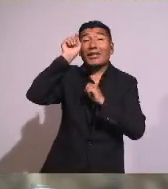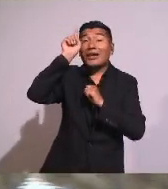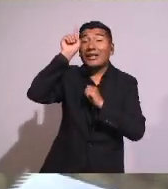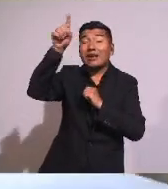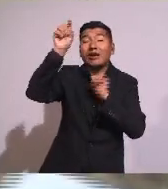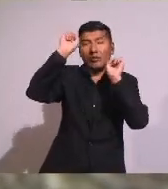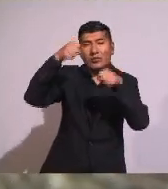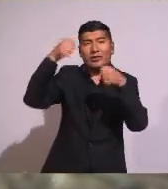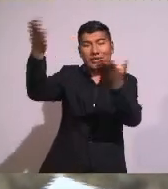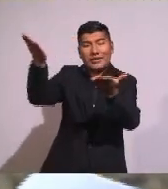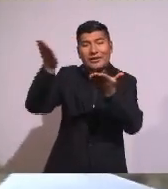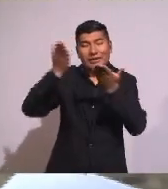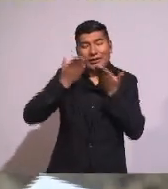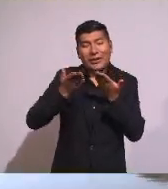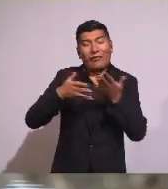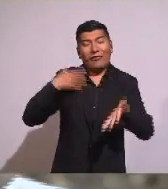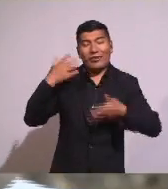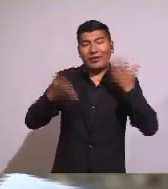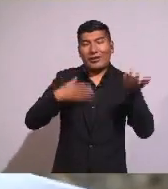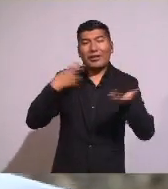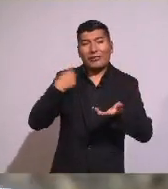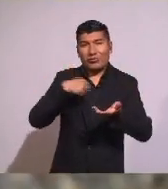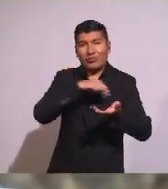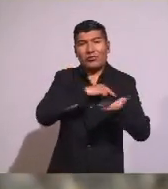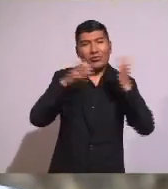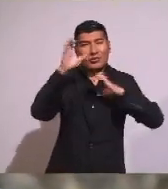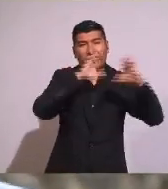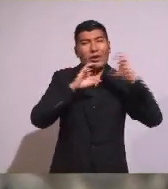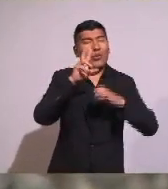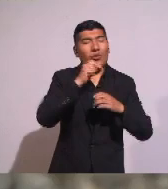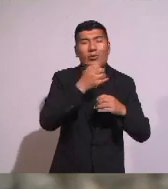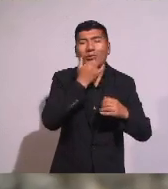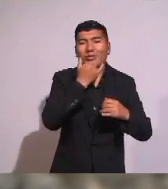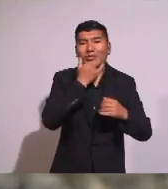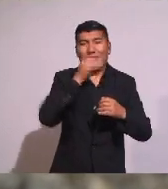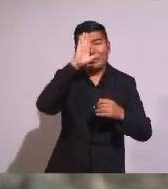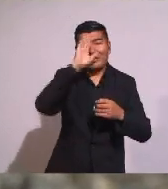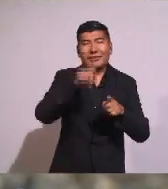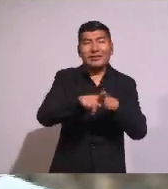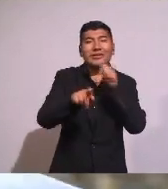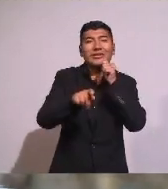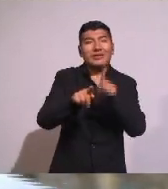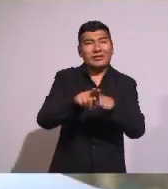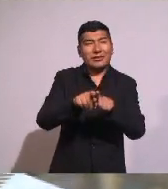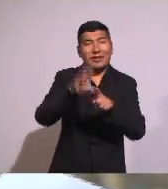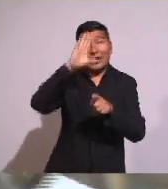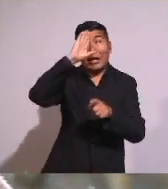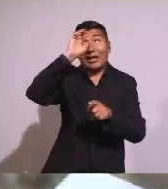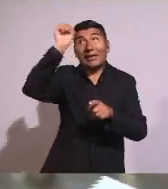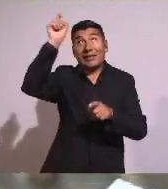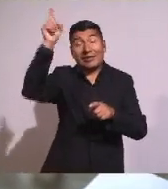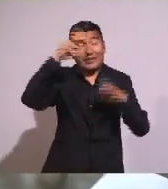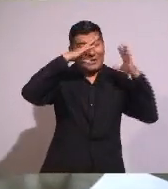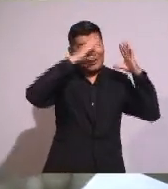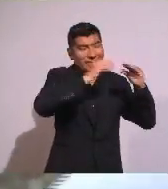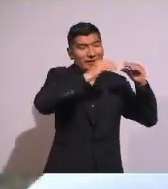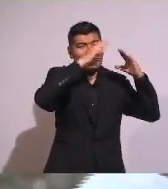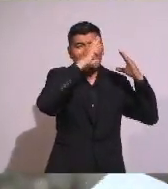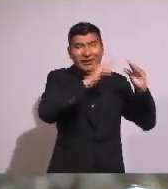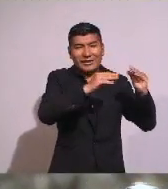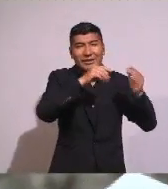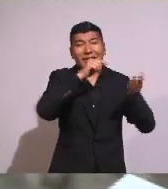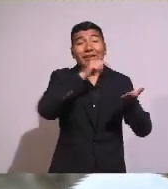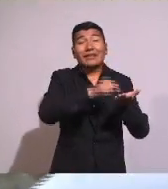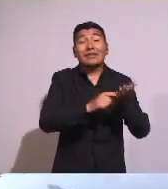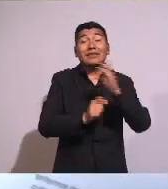la felicidad que buscamos no nos equivoquemos hermanos él nos enseña jesús nos enseña